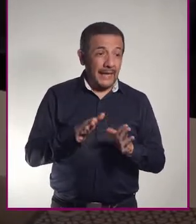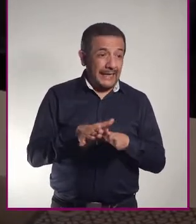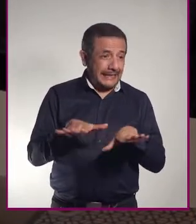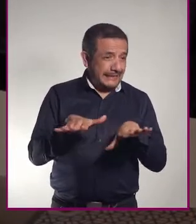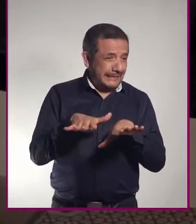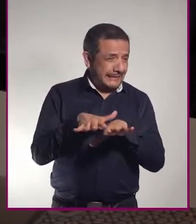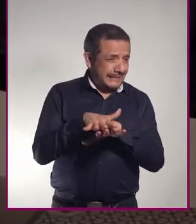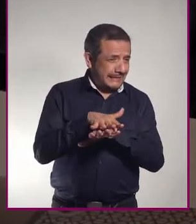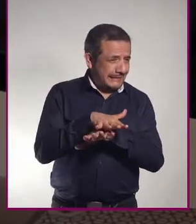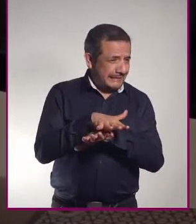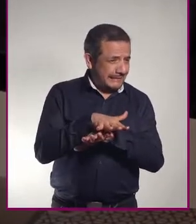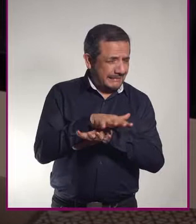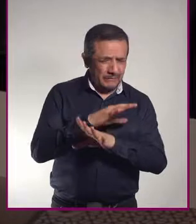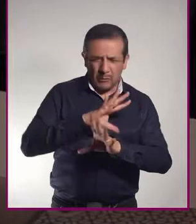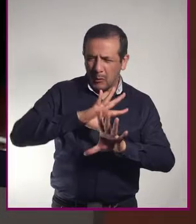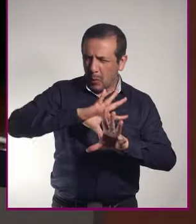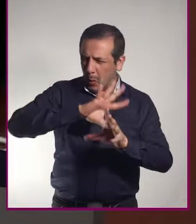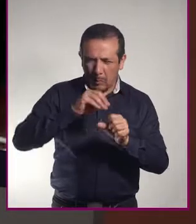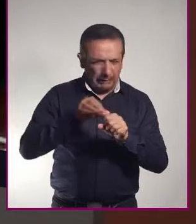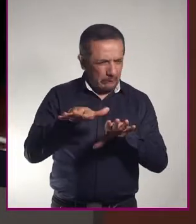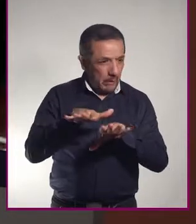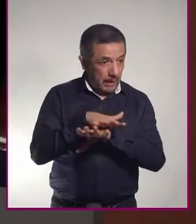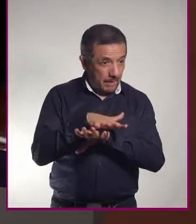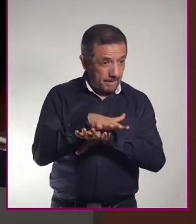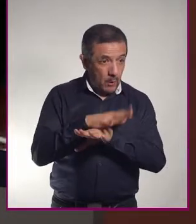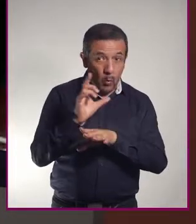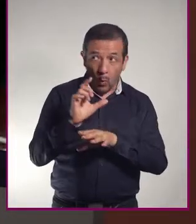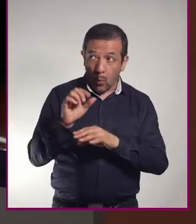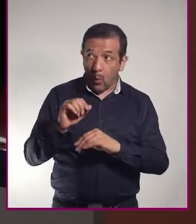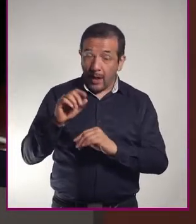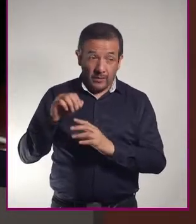cambió totalmente con la colonización, porque